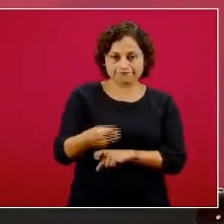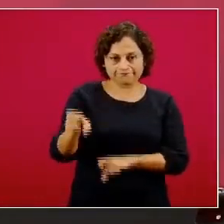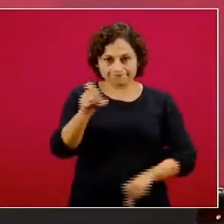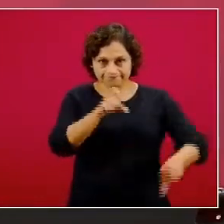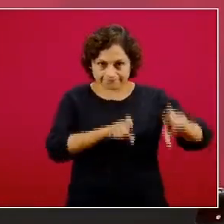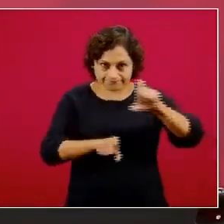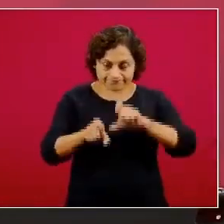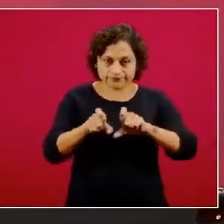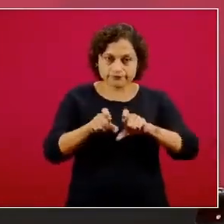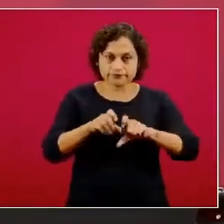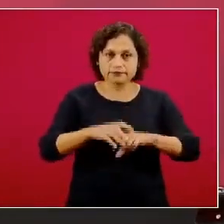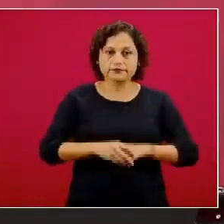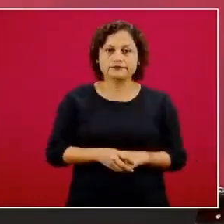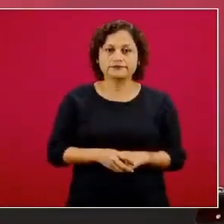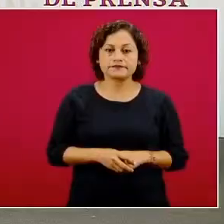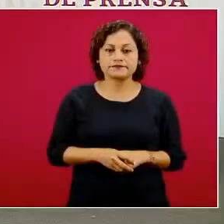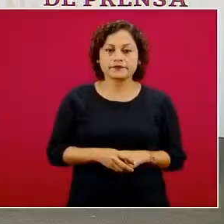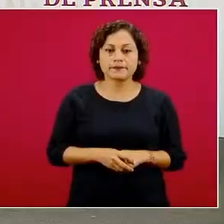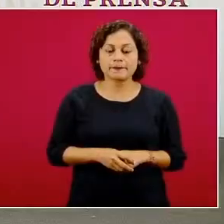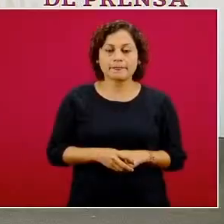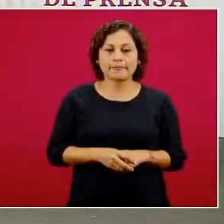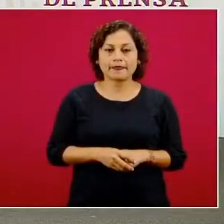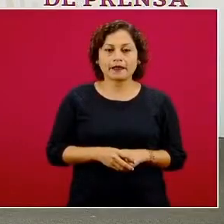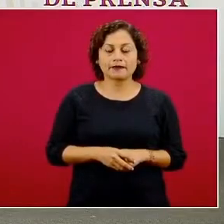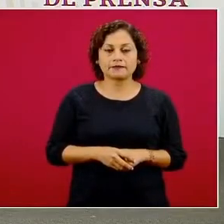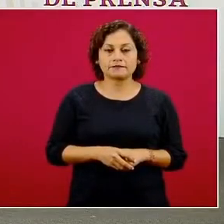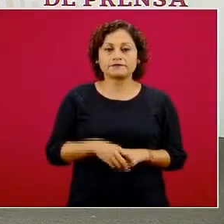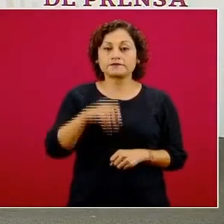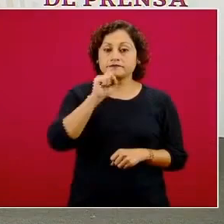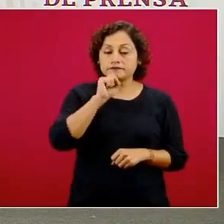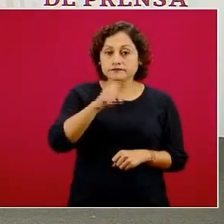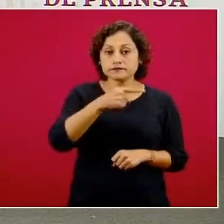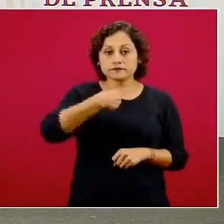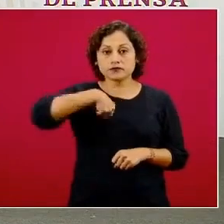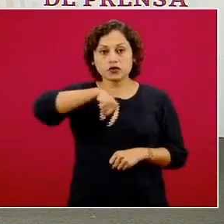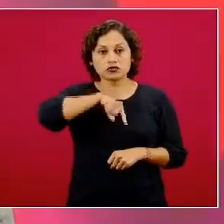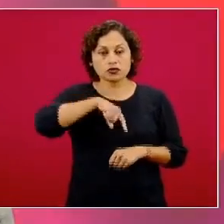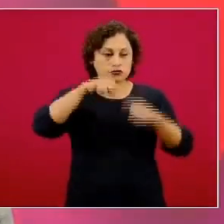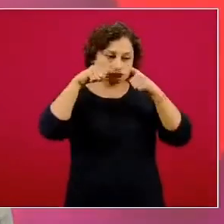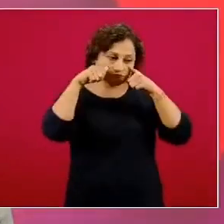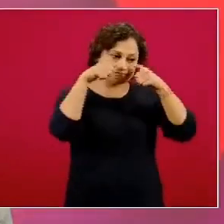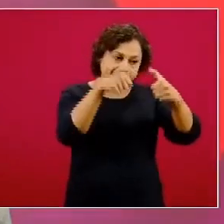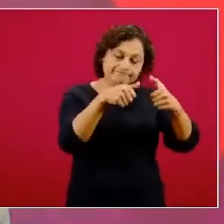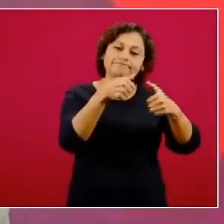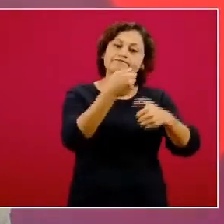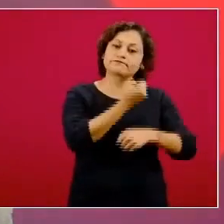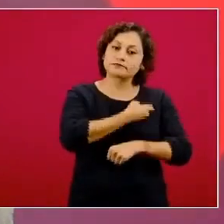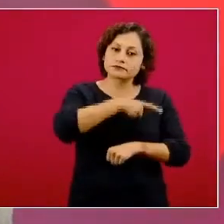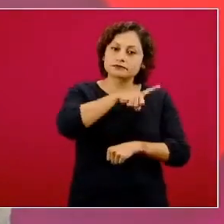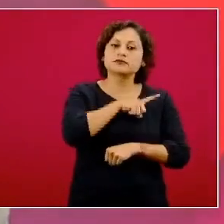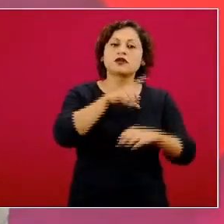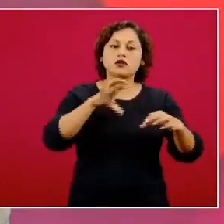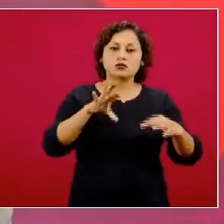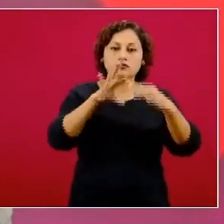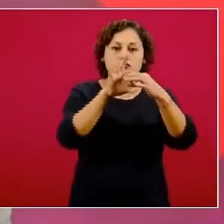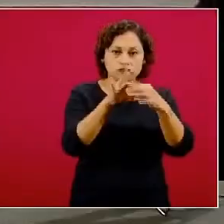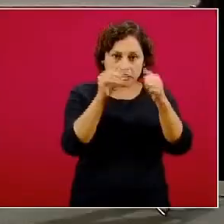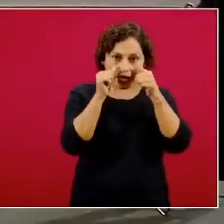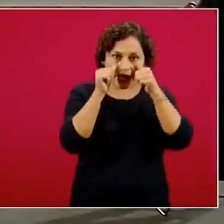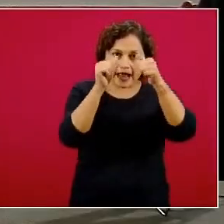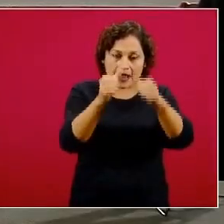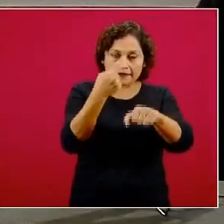los planes que se tienen, estar más involucrados en materia de salud y en materia de la unidad de inteligencia